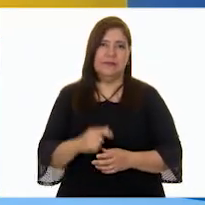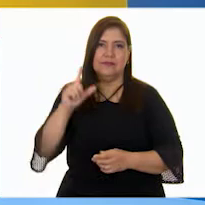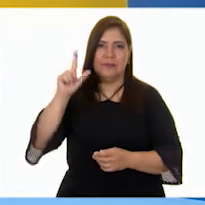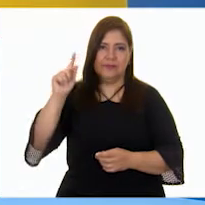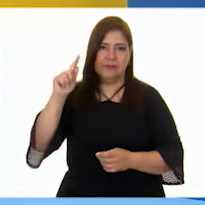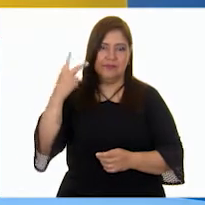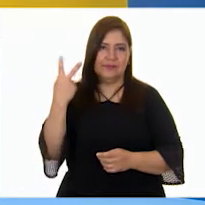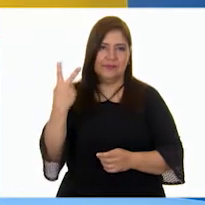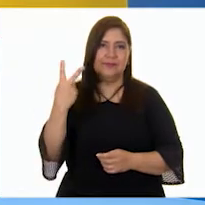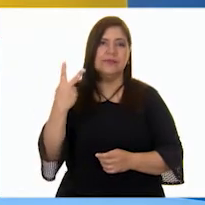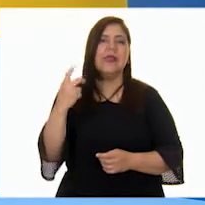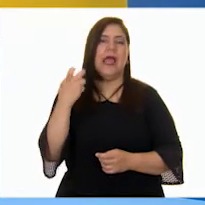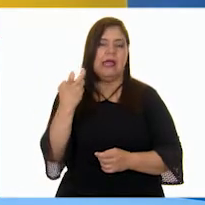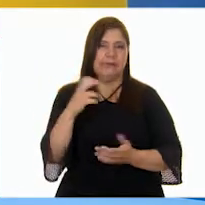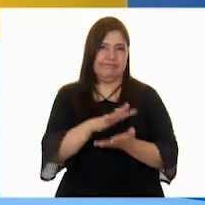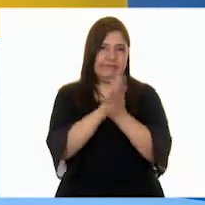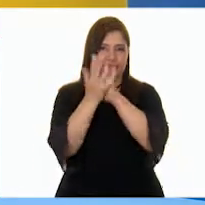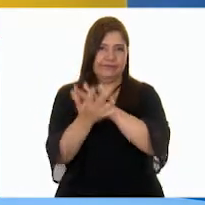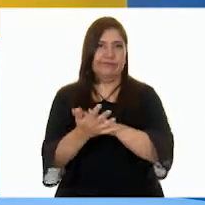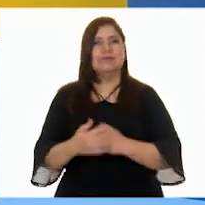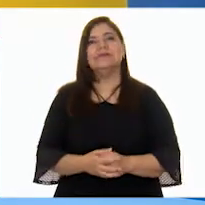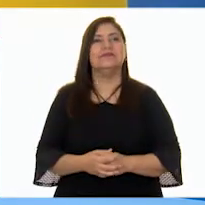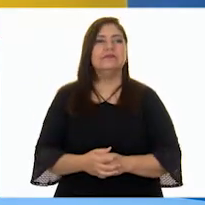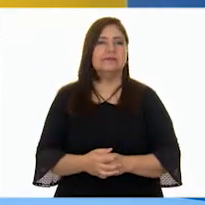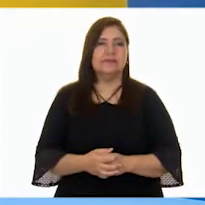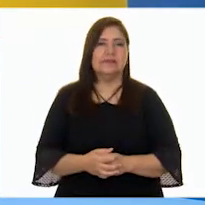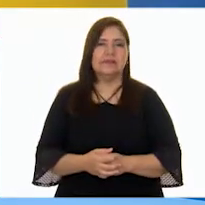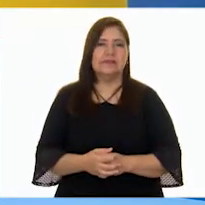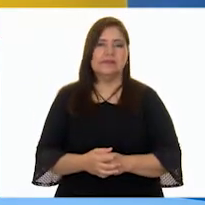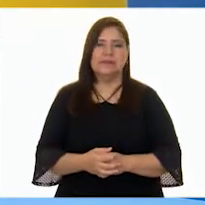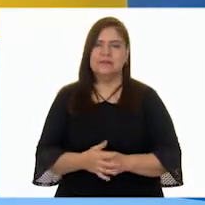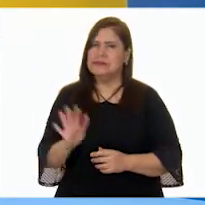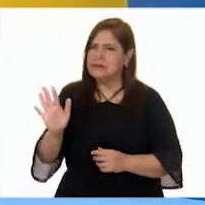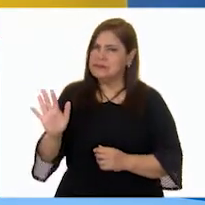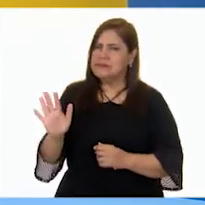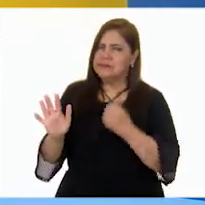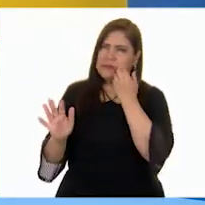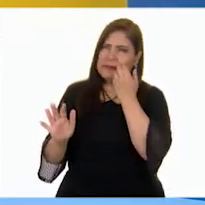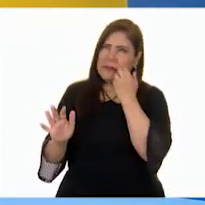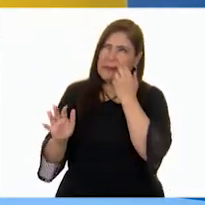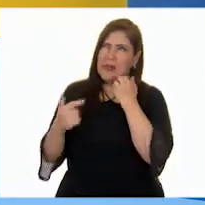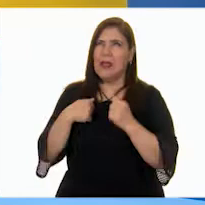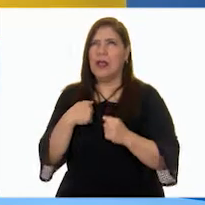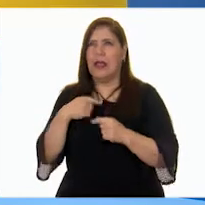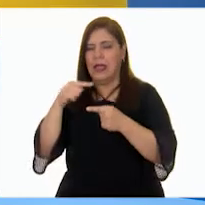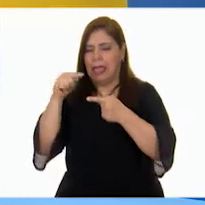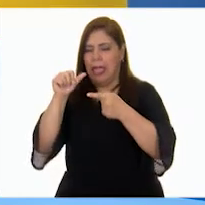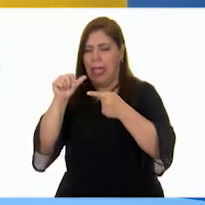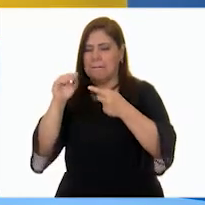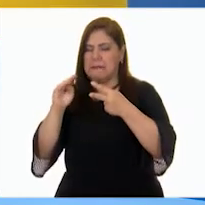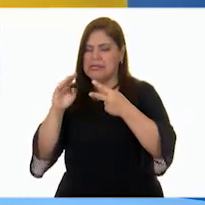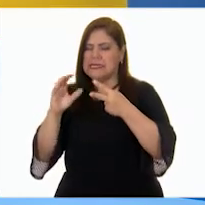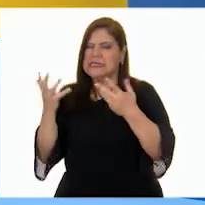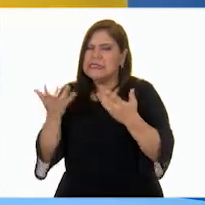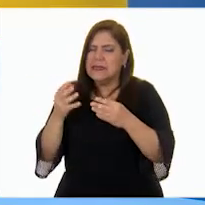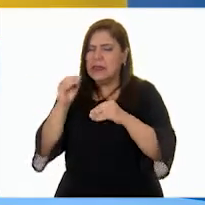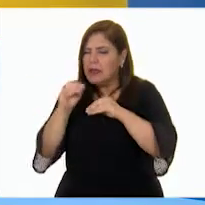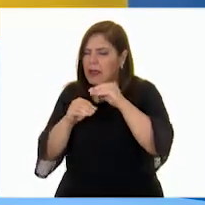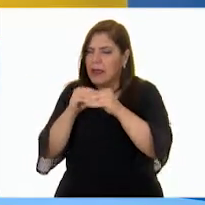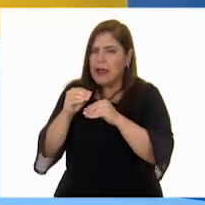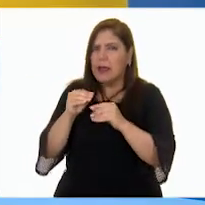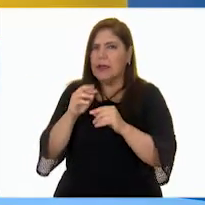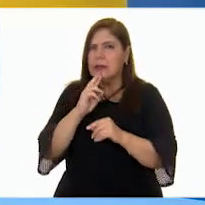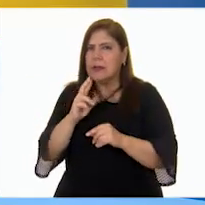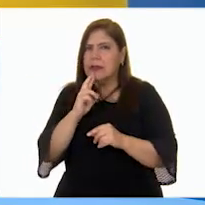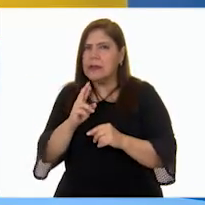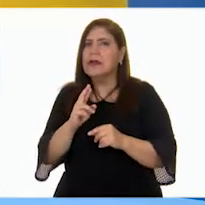72, a eso equivale. Maestra, pero mientras hacíamos los incisos anteriores, pensé que también